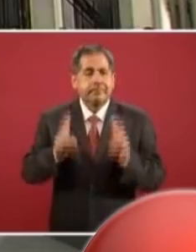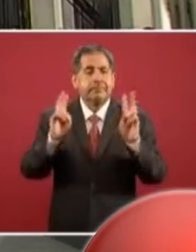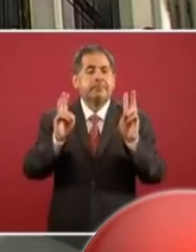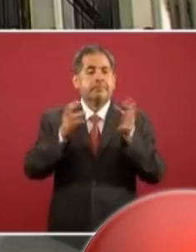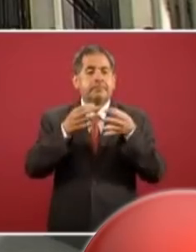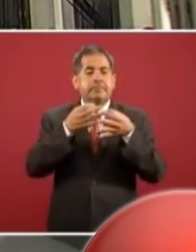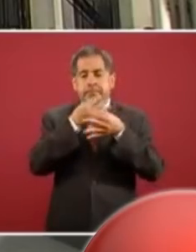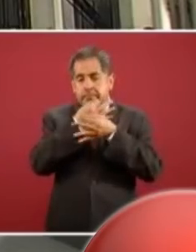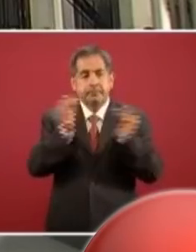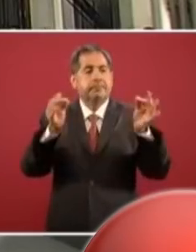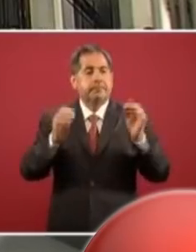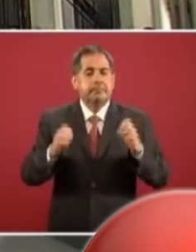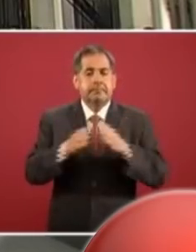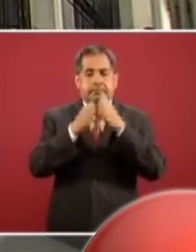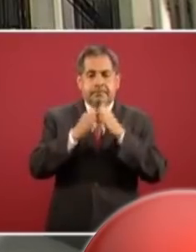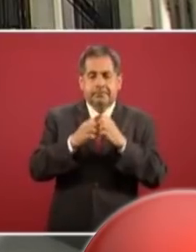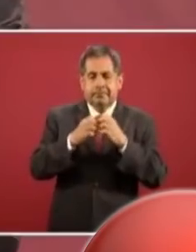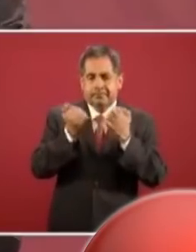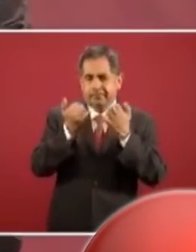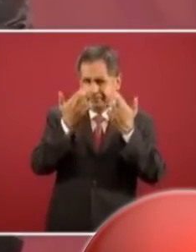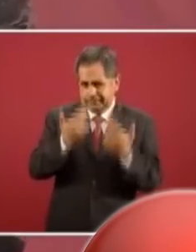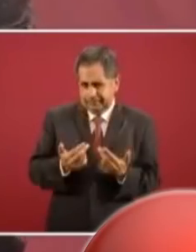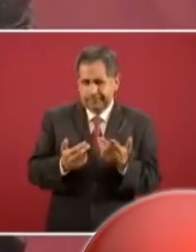Declaratorias de emergencia y de desastre.